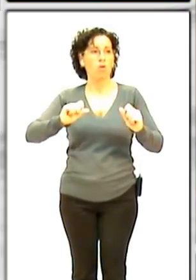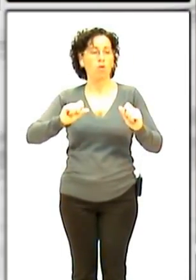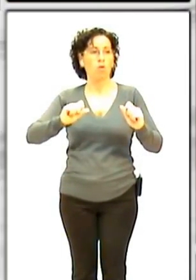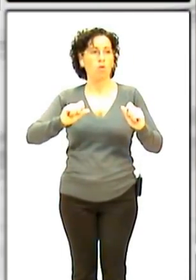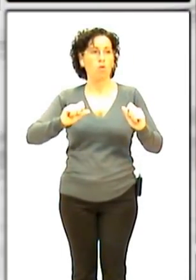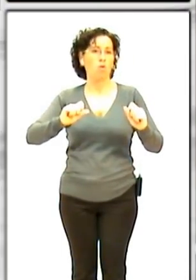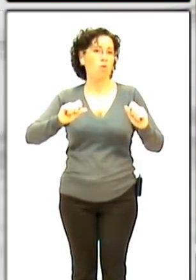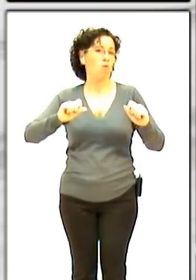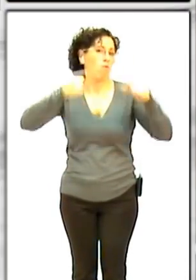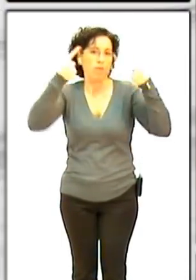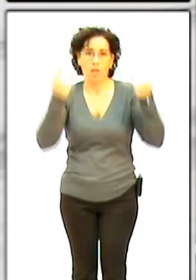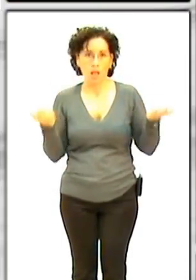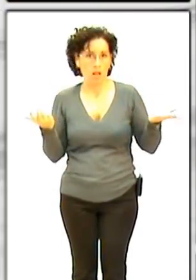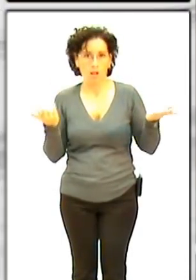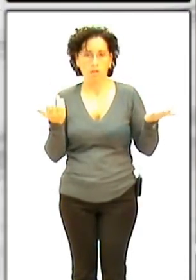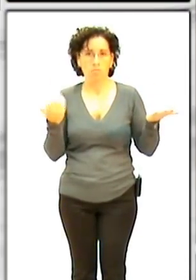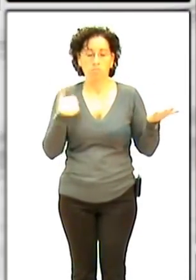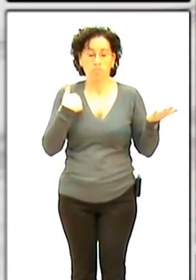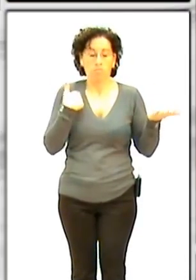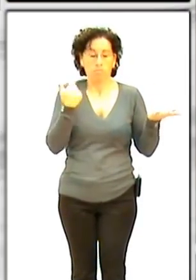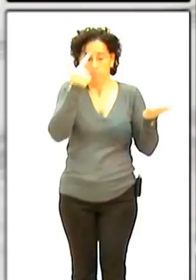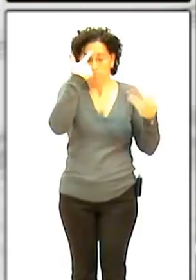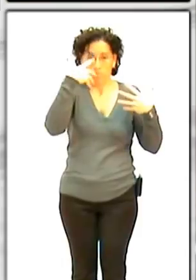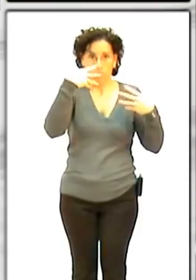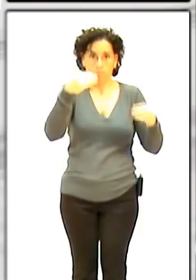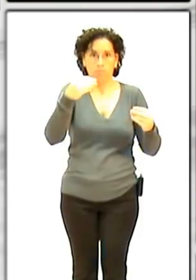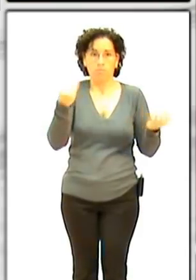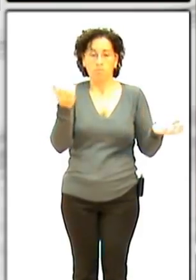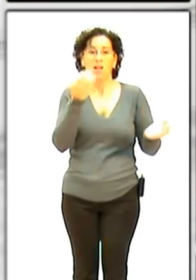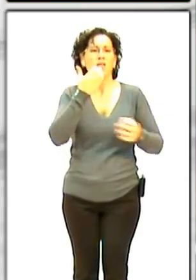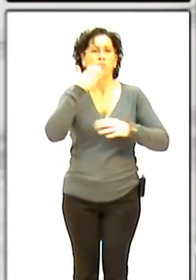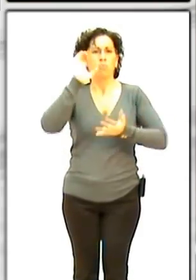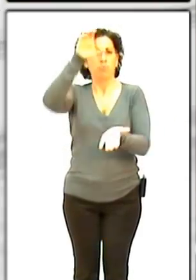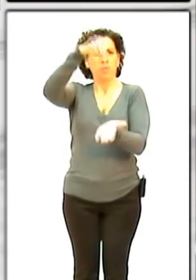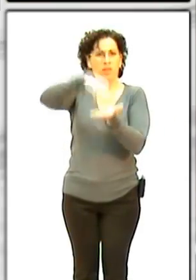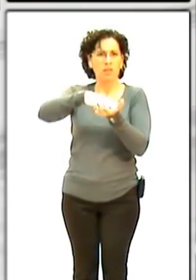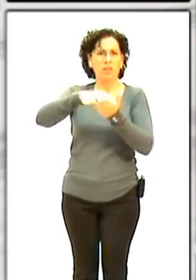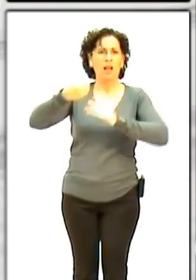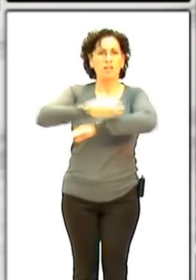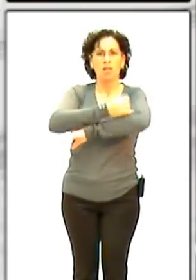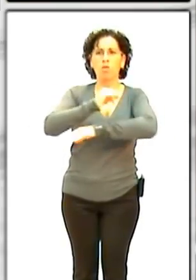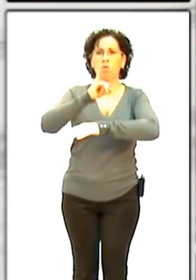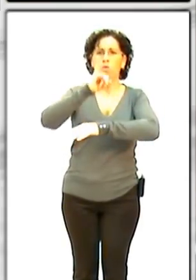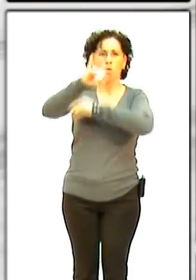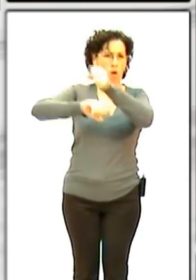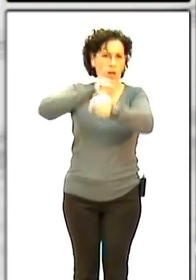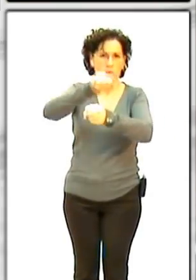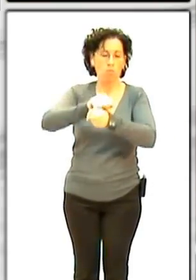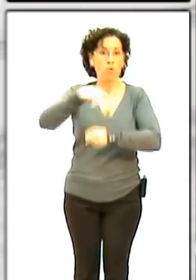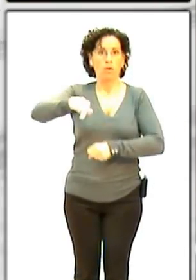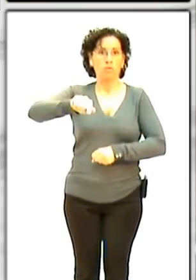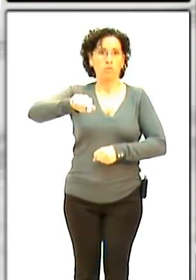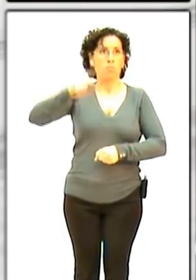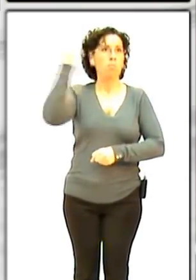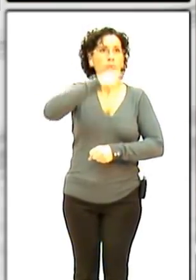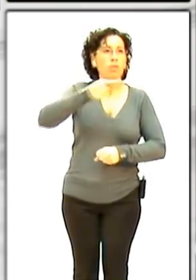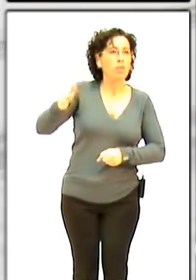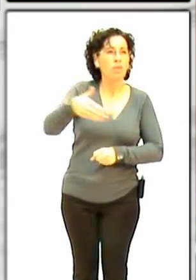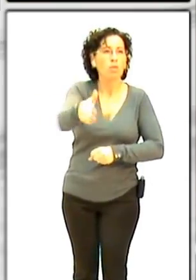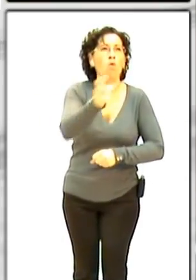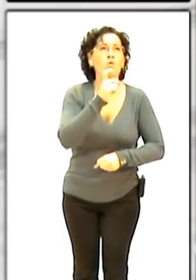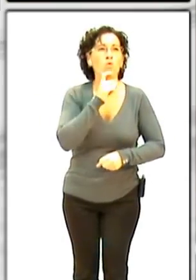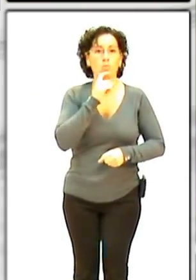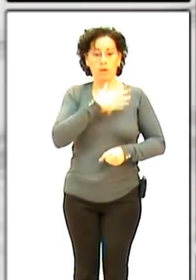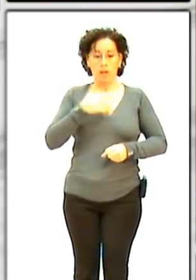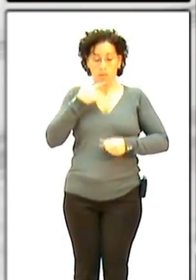posiblemente, no sé ahora, tal vez el ejemplo de la estación o de un aeropuerto sea el más importante, ¿no? Y tratar de llegar simple y llanamente desde